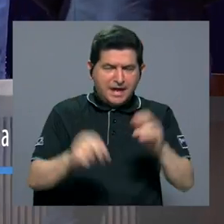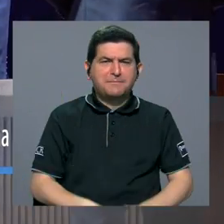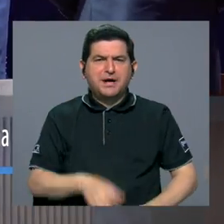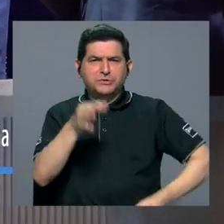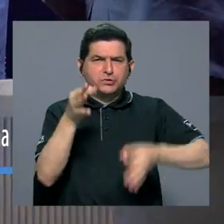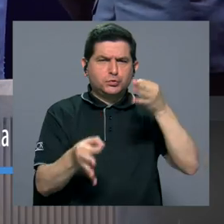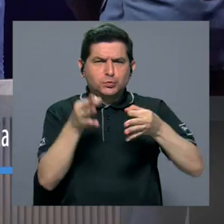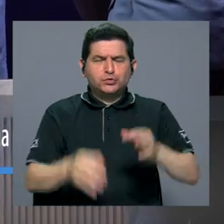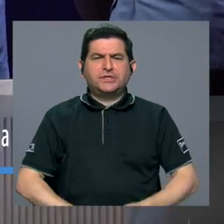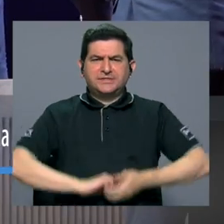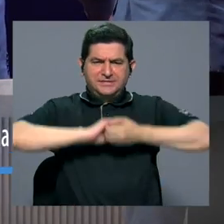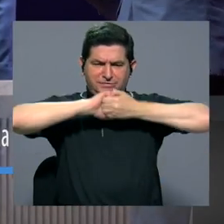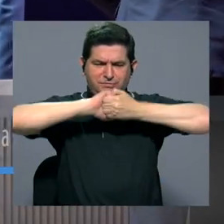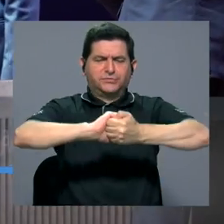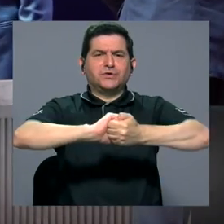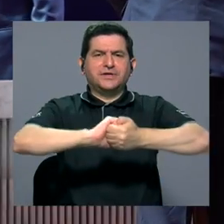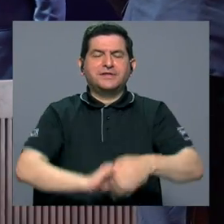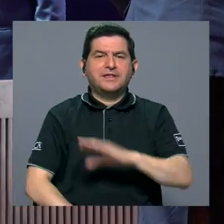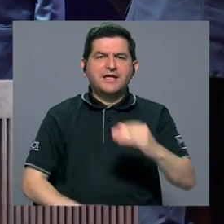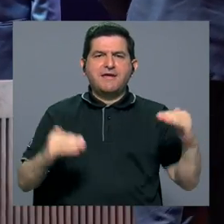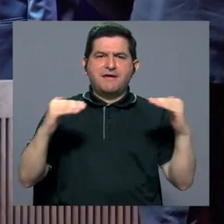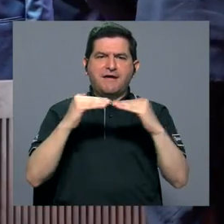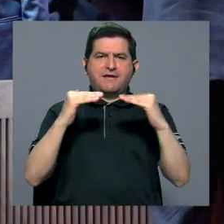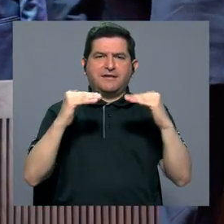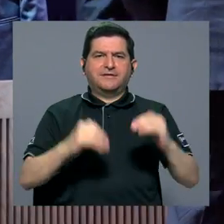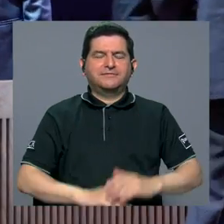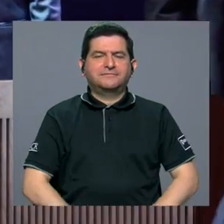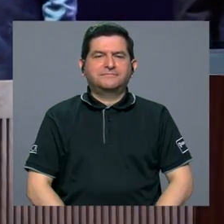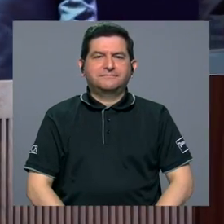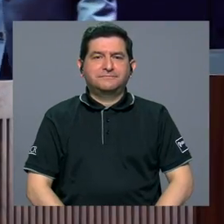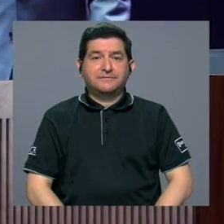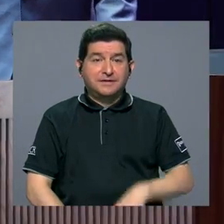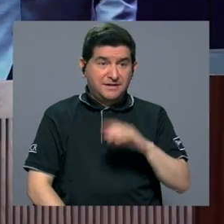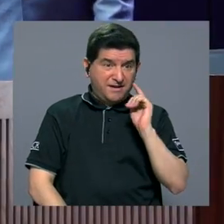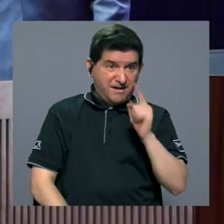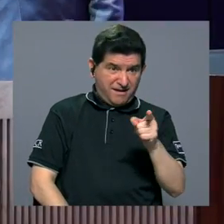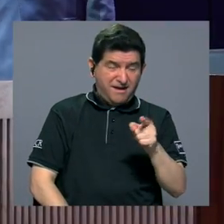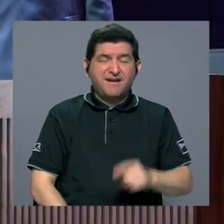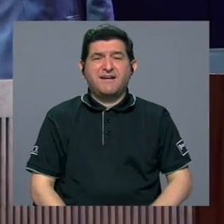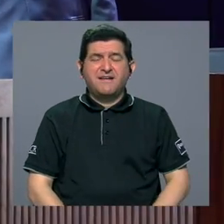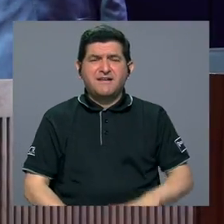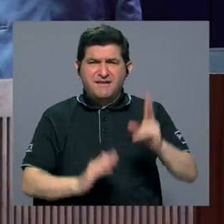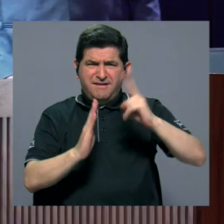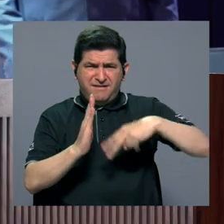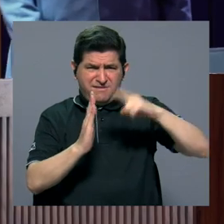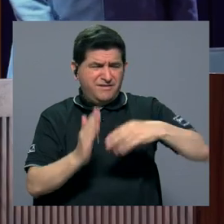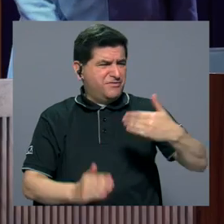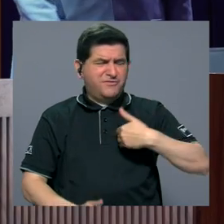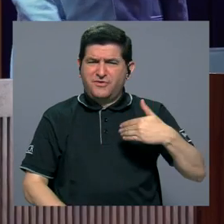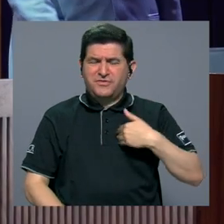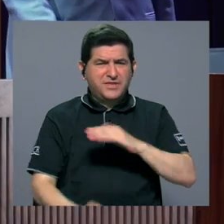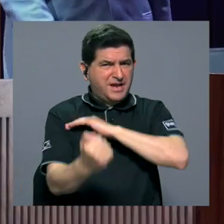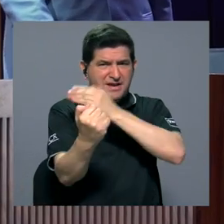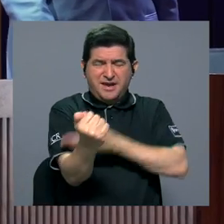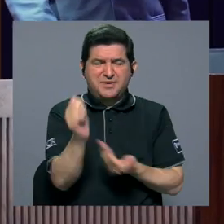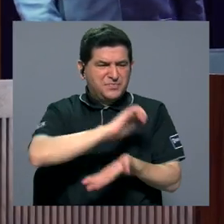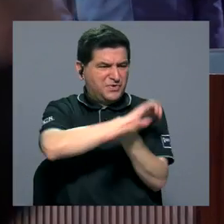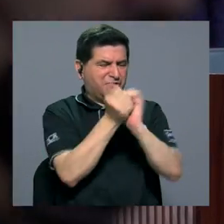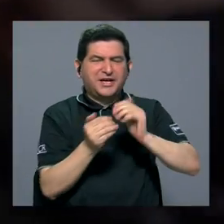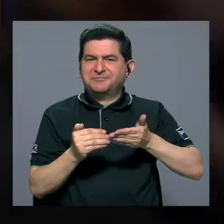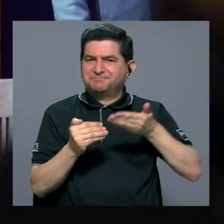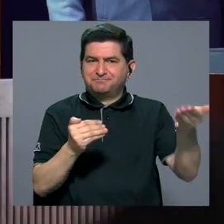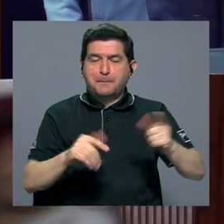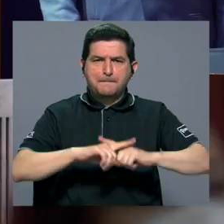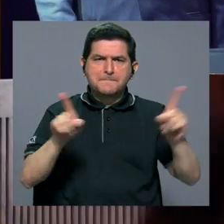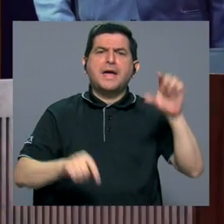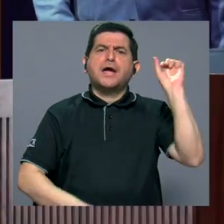la justicia, la solidaridad y la equidad. Y aunque para él la literatura no tiene el poder de cambiar las